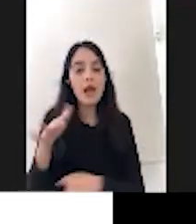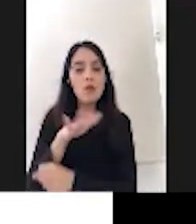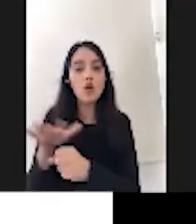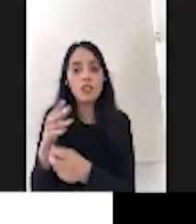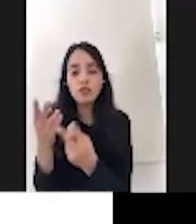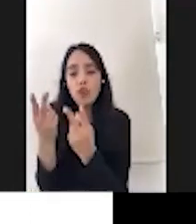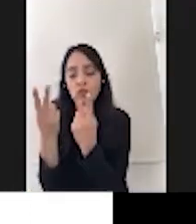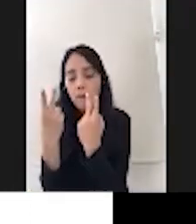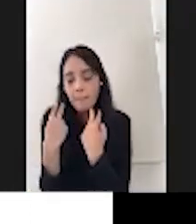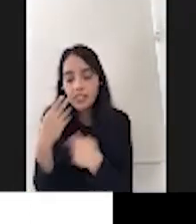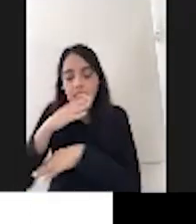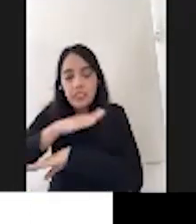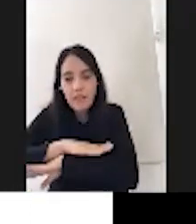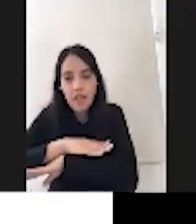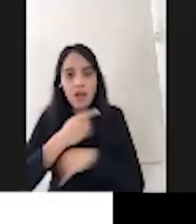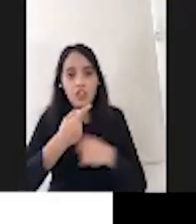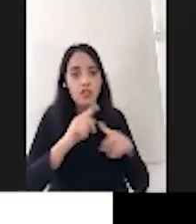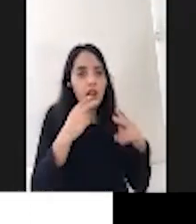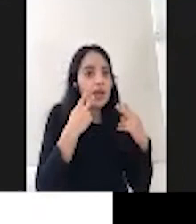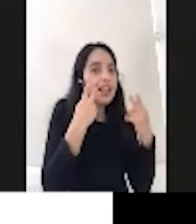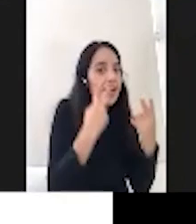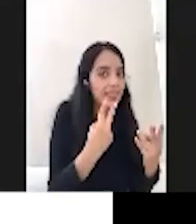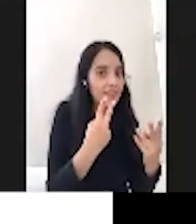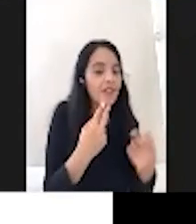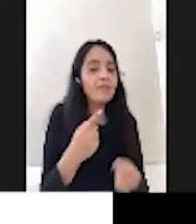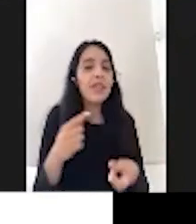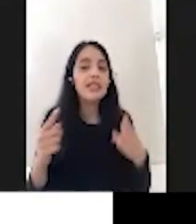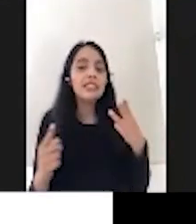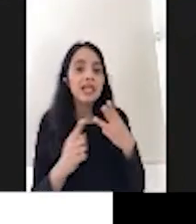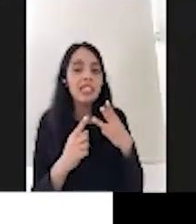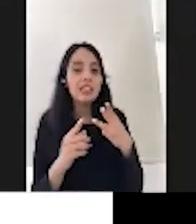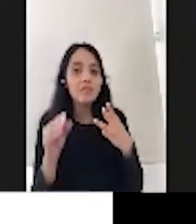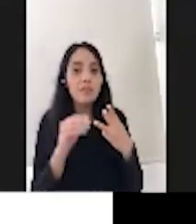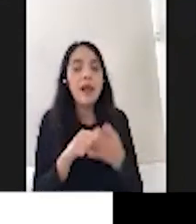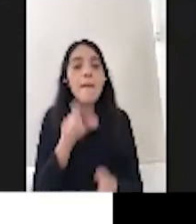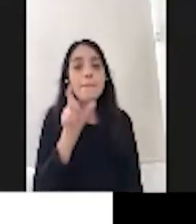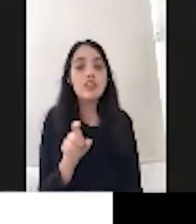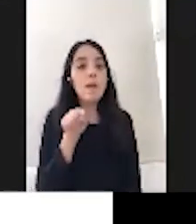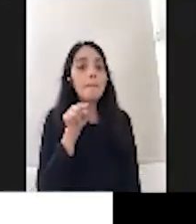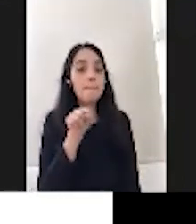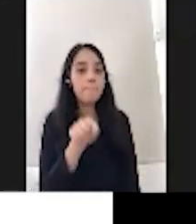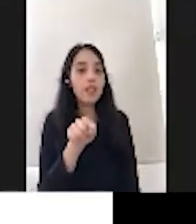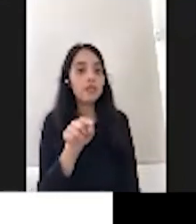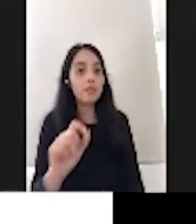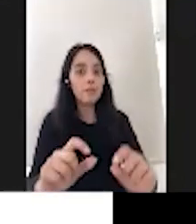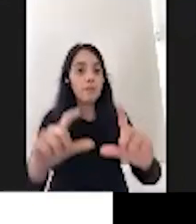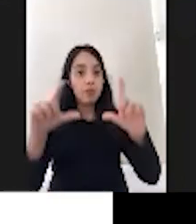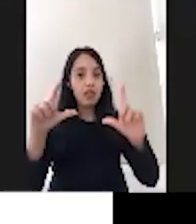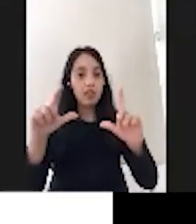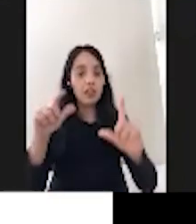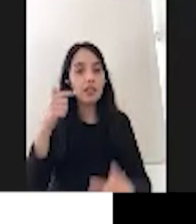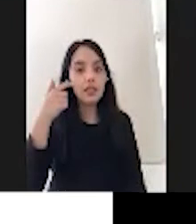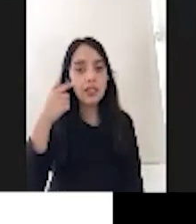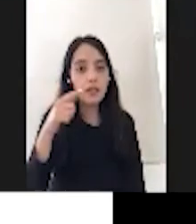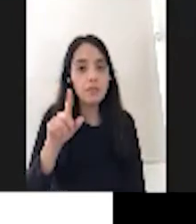activa. Y agregamos una tercera condición en la cual las personas apretaban el botón para que apareciera el estímulo, pero el estímulo aparecía al